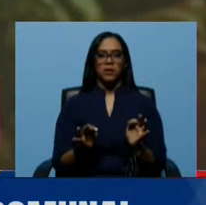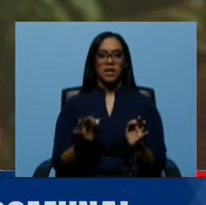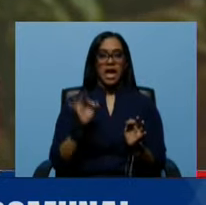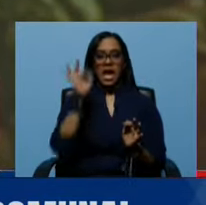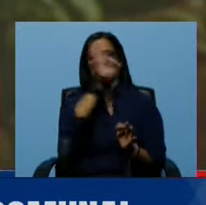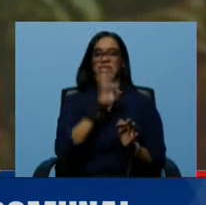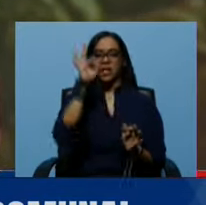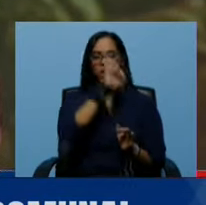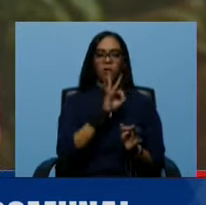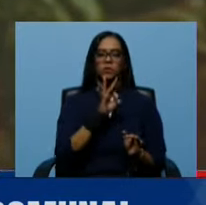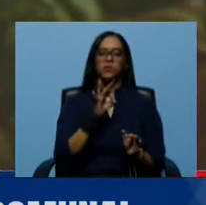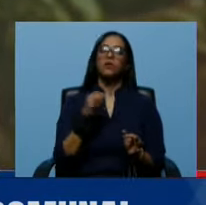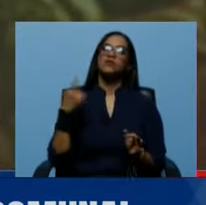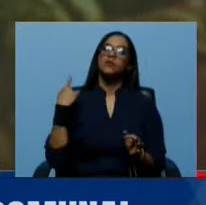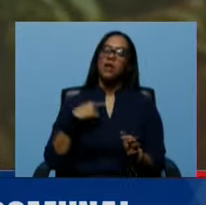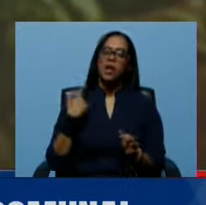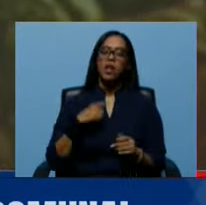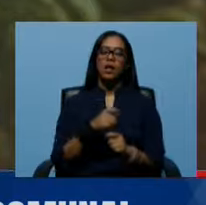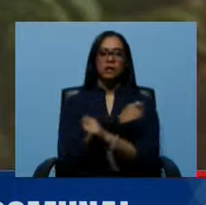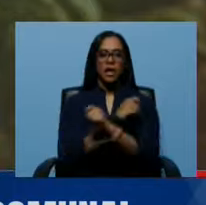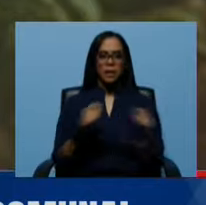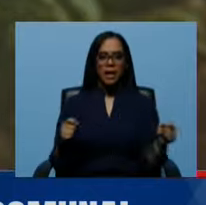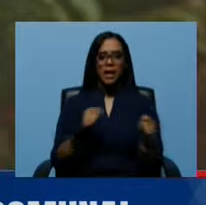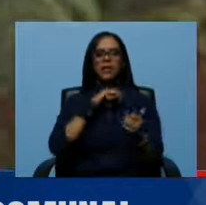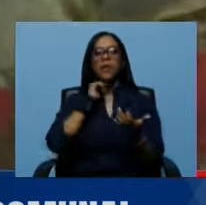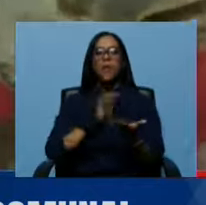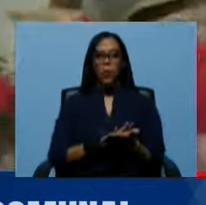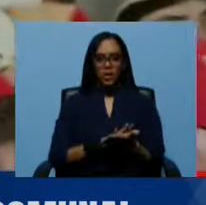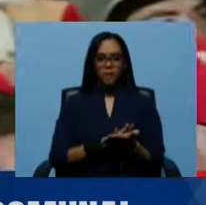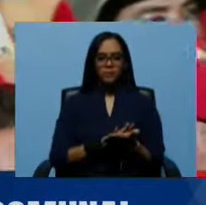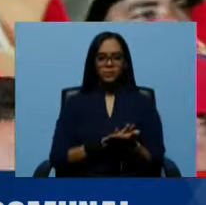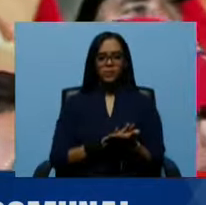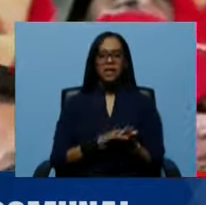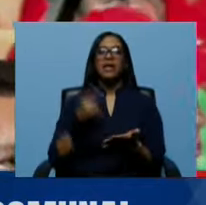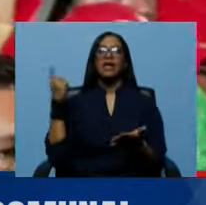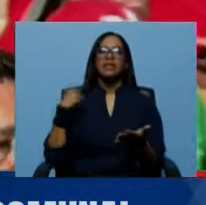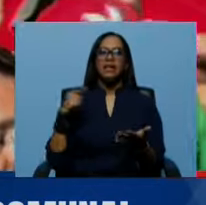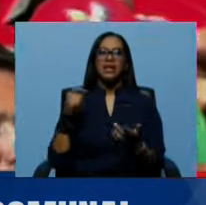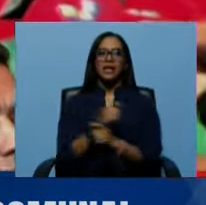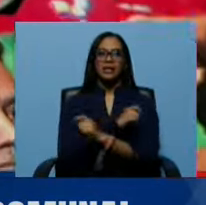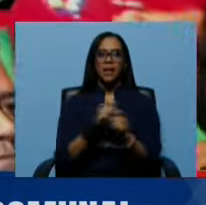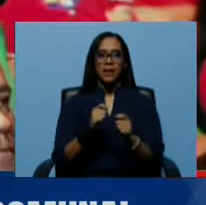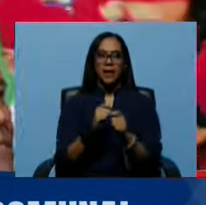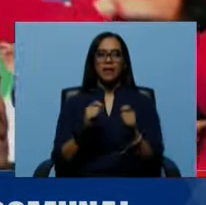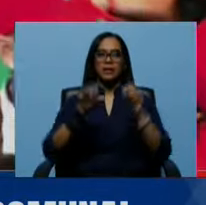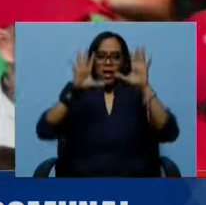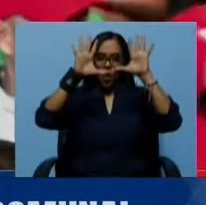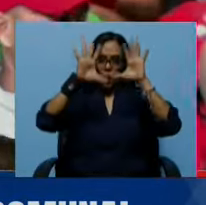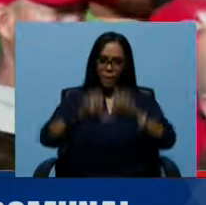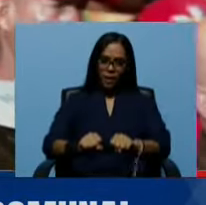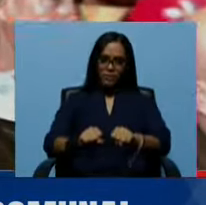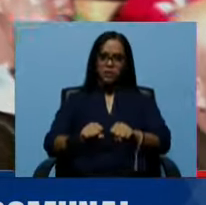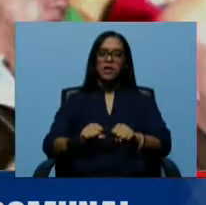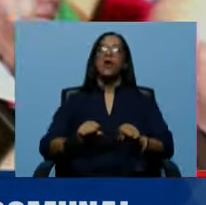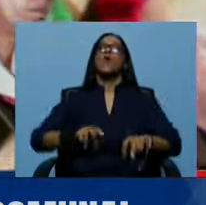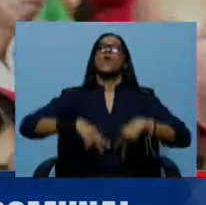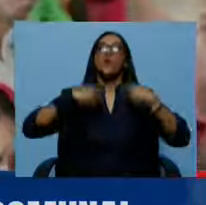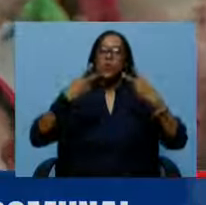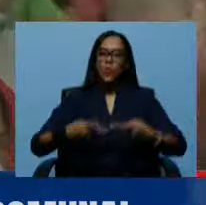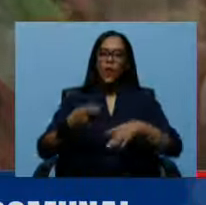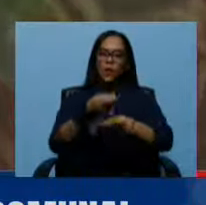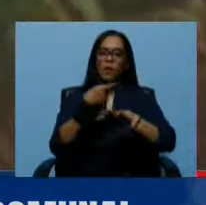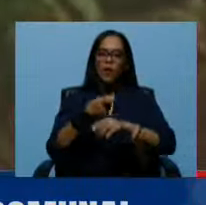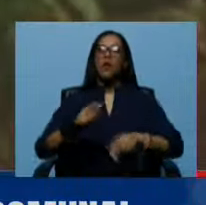asqueroso, tiene que terminar de morir. Y tiene que terminar de establecerse un nuevo Estado, una